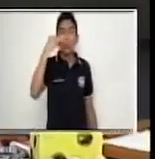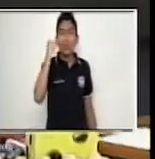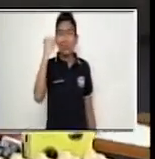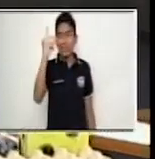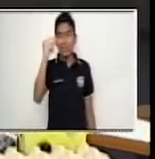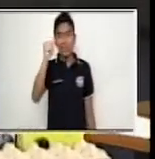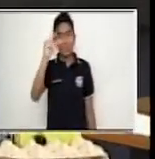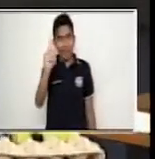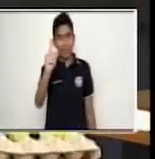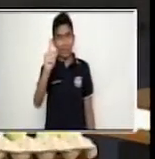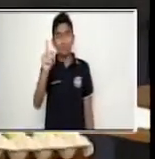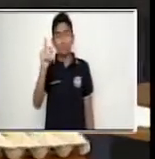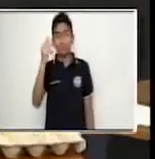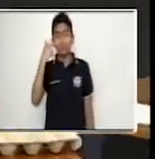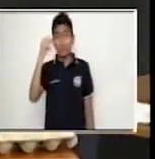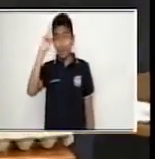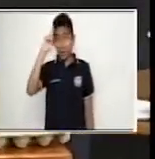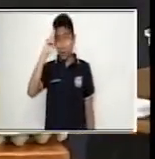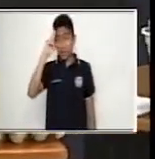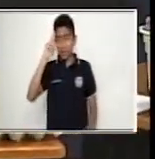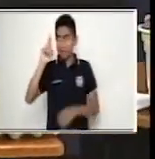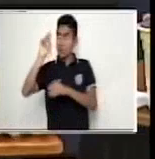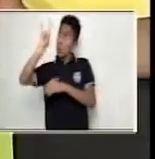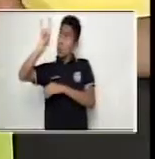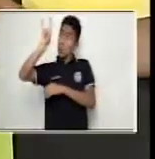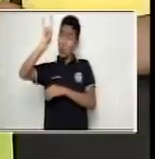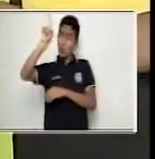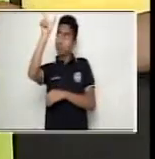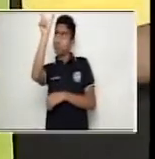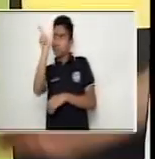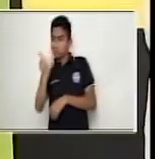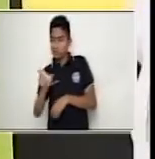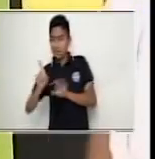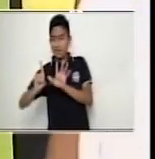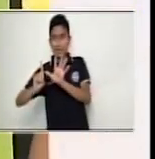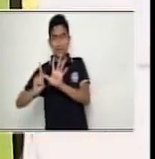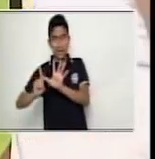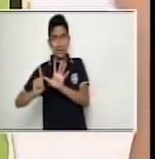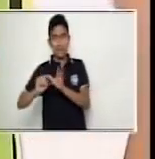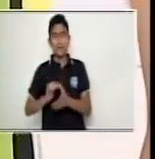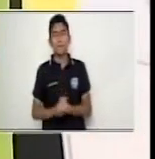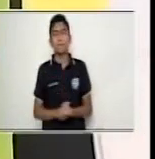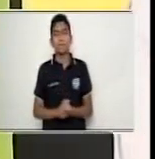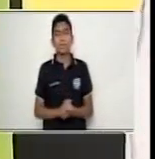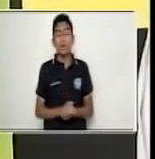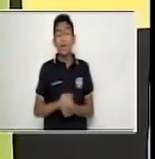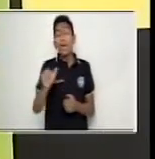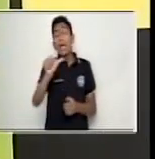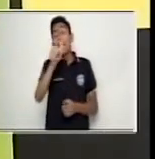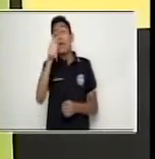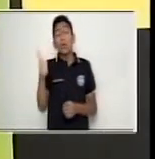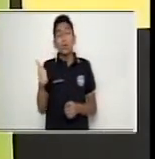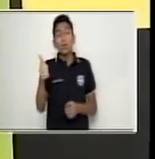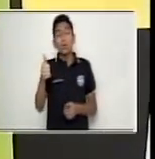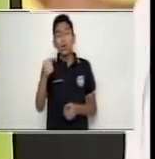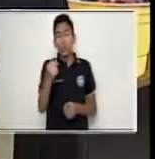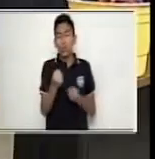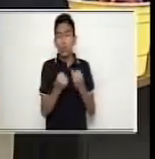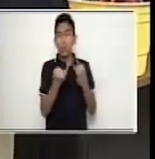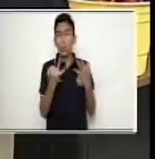Lo colocamos debajo de la unidad. Luego tenemos el número